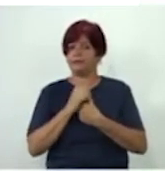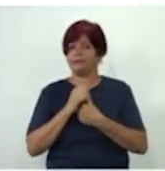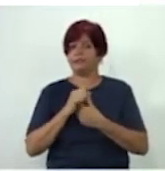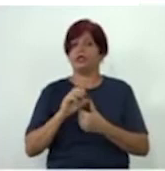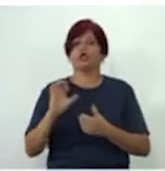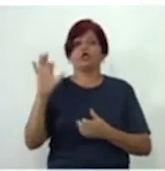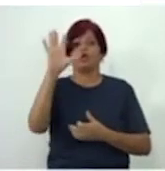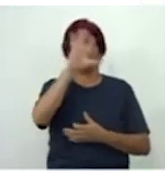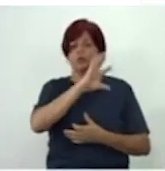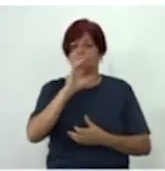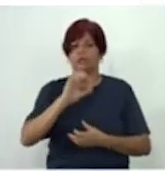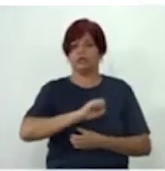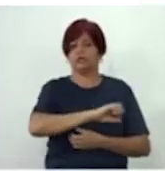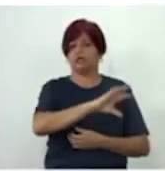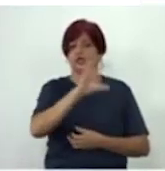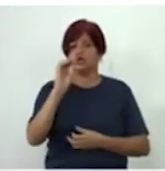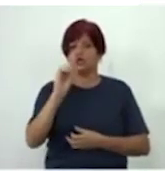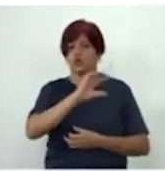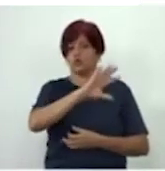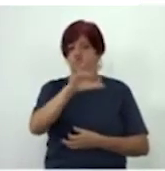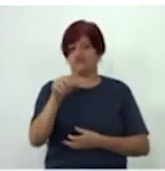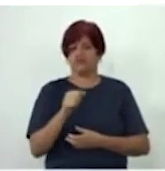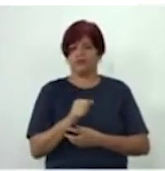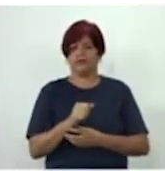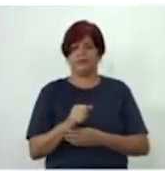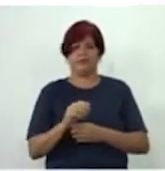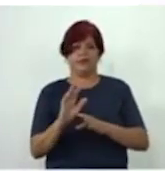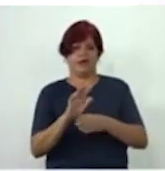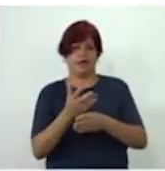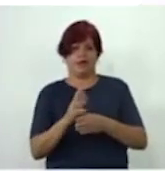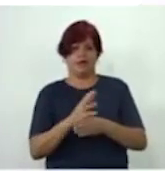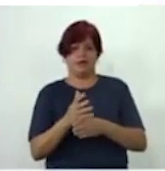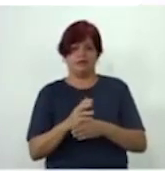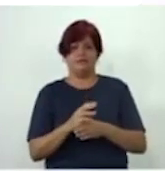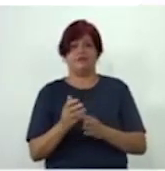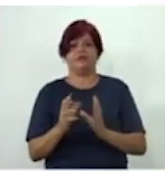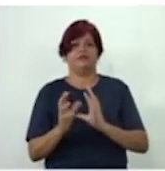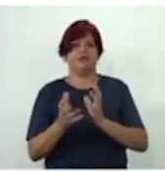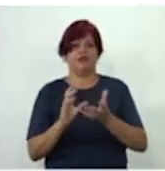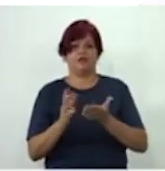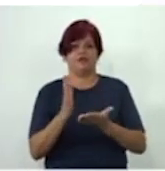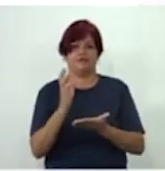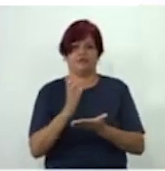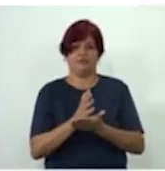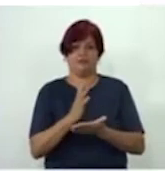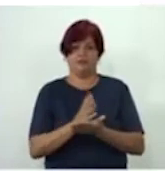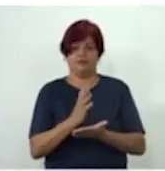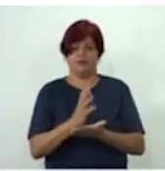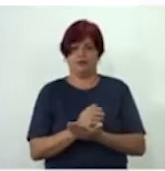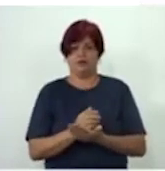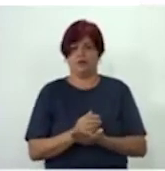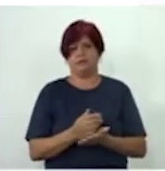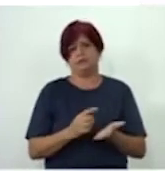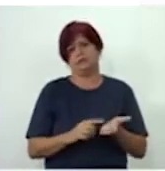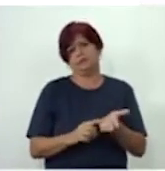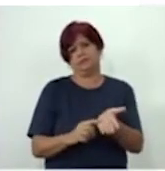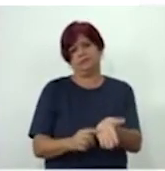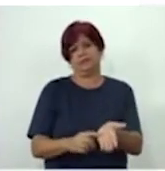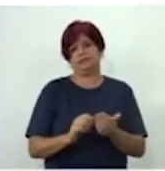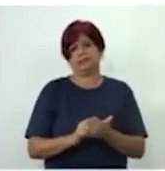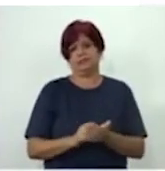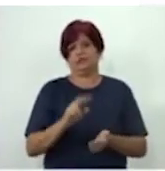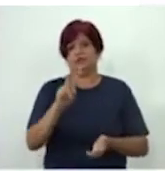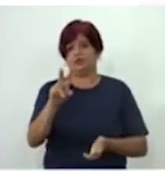continentes y océanos? El tipo de clase que se va a desarrollar, que es de presentación del